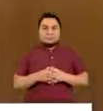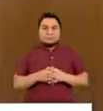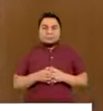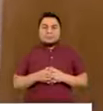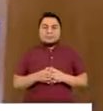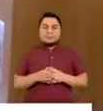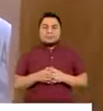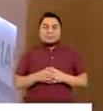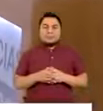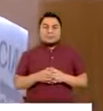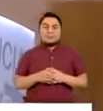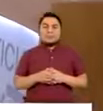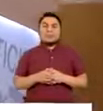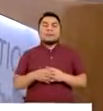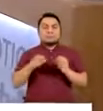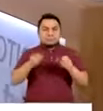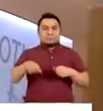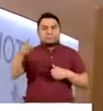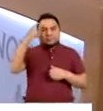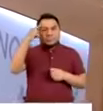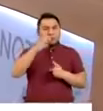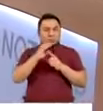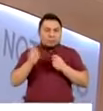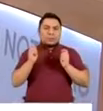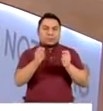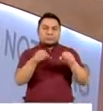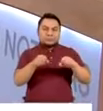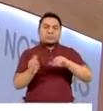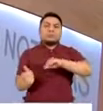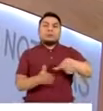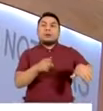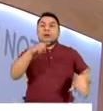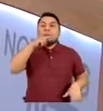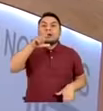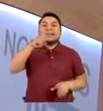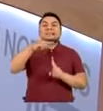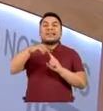Cambiar pues esta cultura, sin duda. Ahora Leslie Bejarano nos trae lo último sobre...